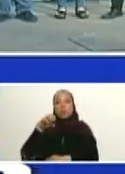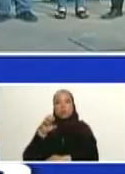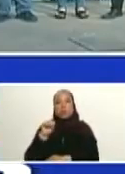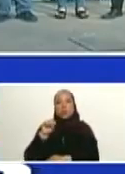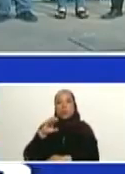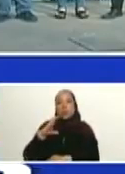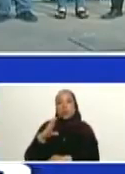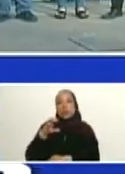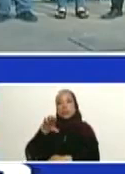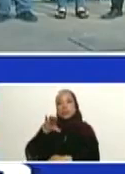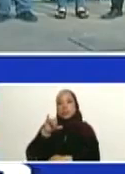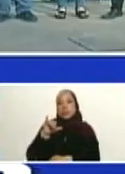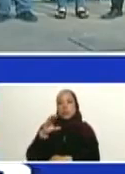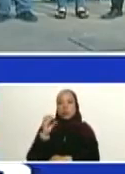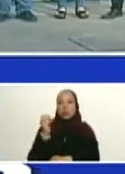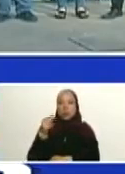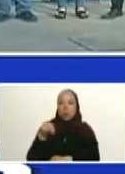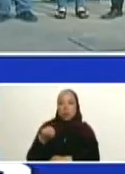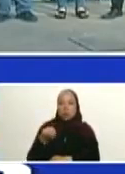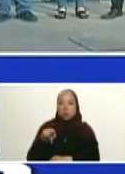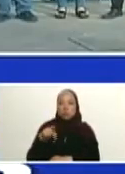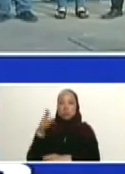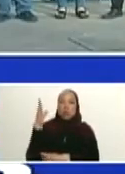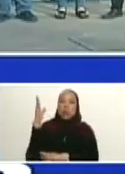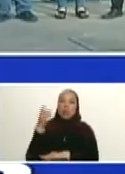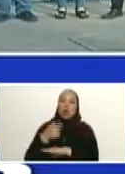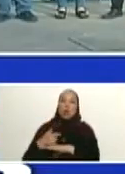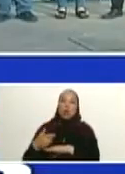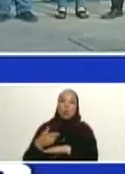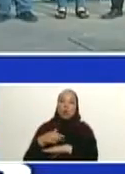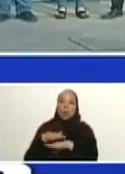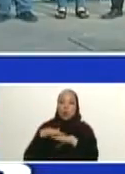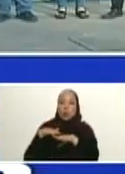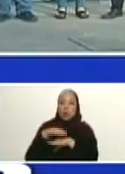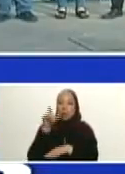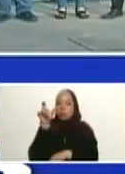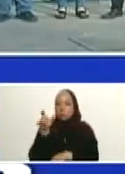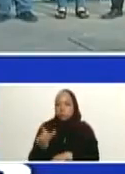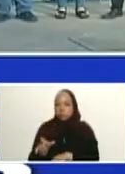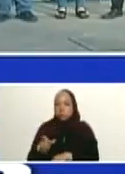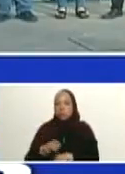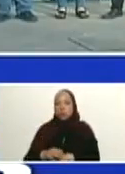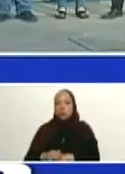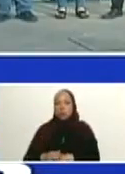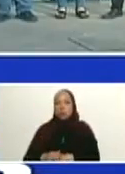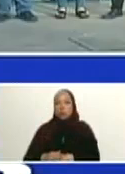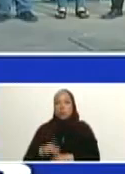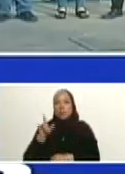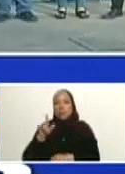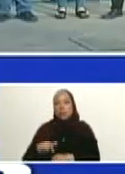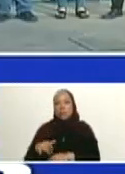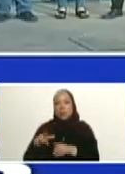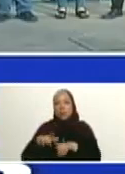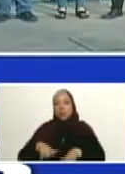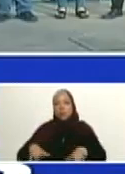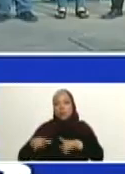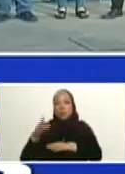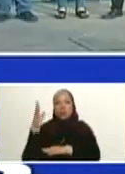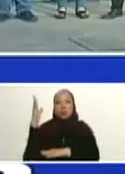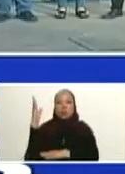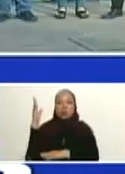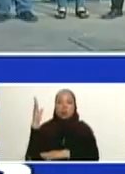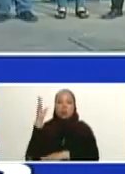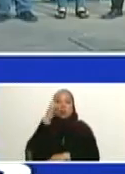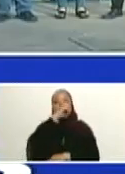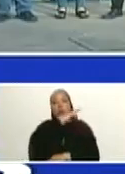gobernador del estado Lara, Adolfo Pereira, el comandante de la SODI Lara, general de